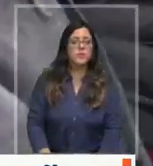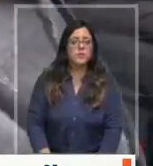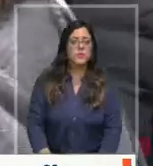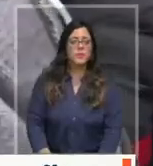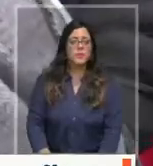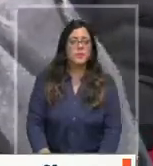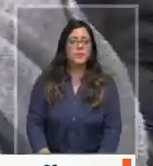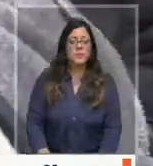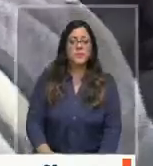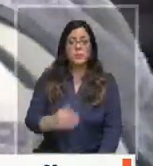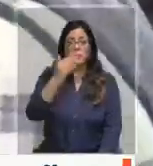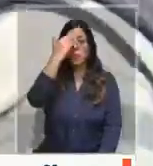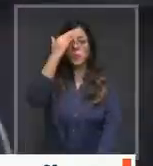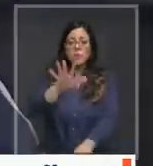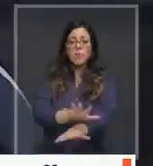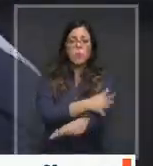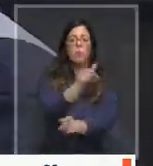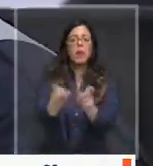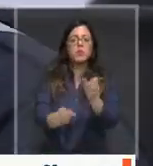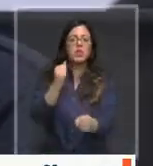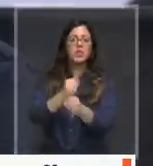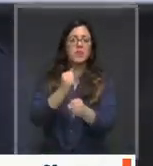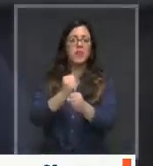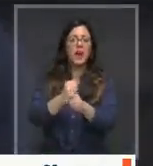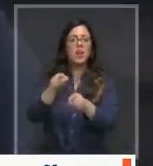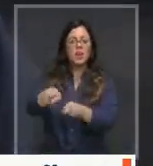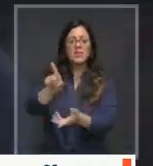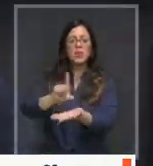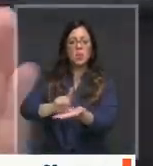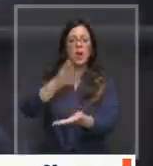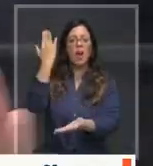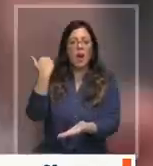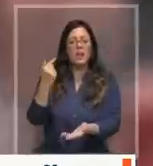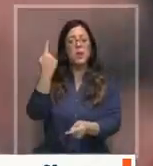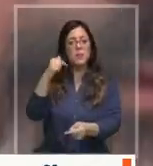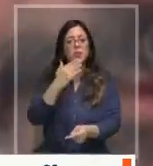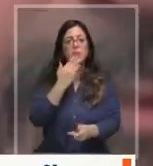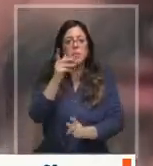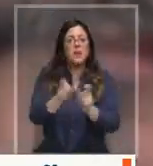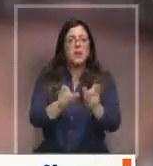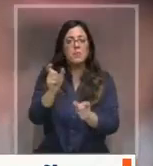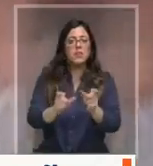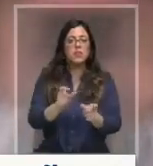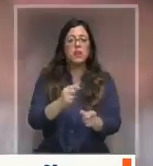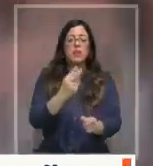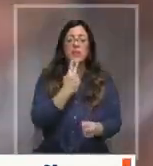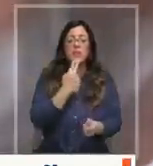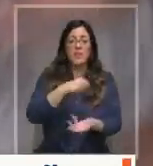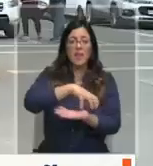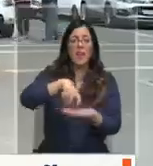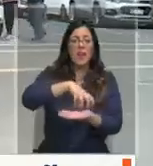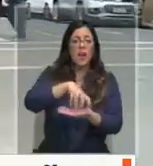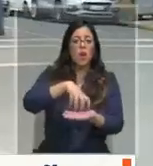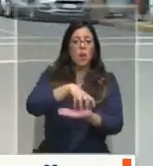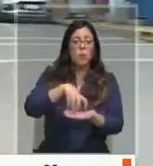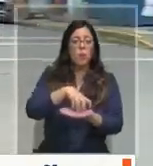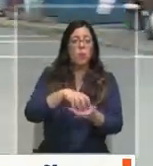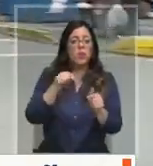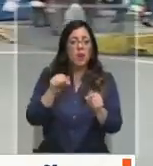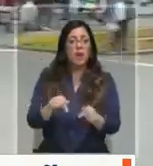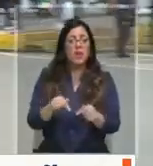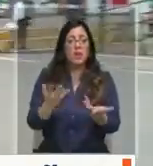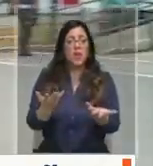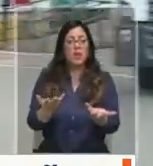Un día cargado de emoción para quienes trabajaron en ese lugar, pero principalmente para la gente de la comuna, que se encuentran en una nueva